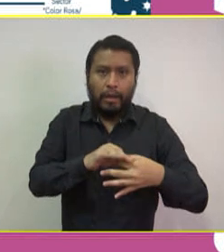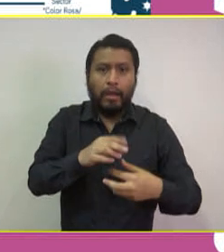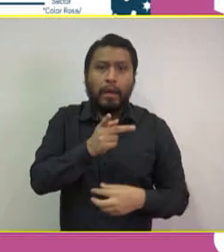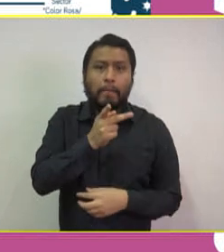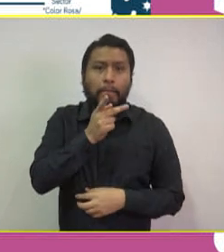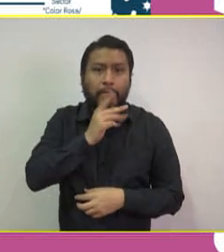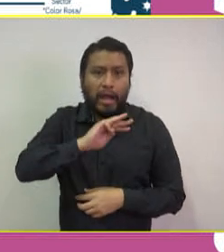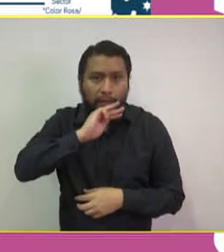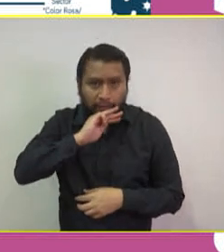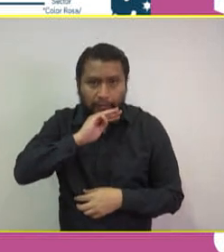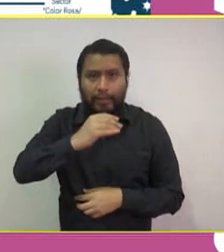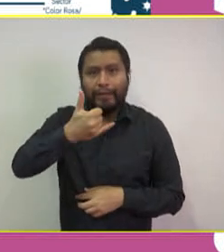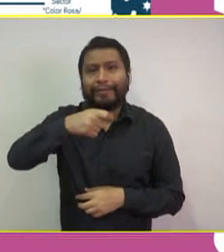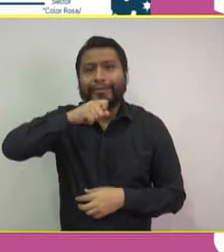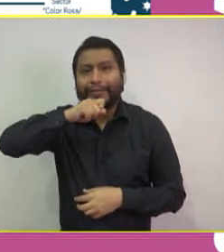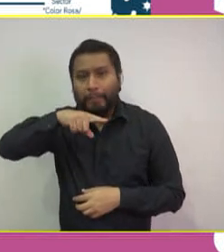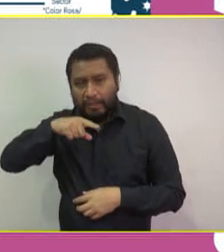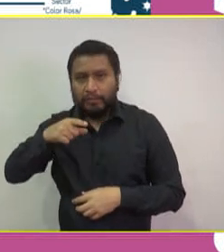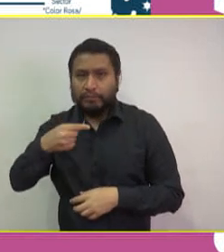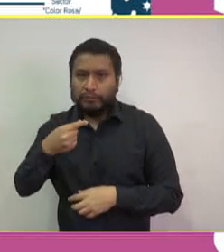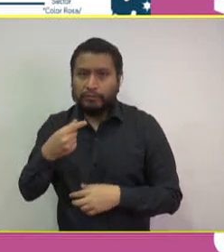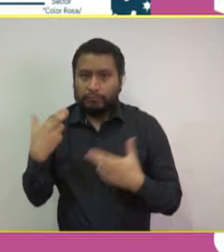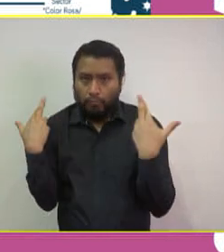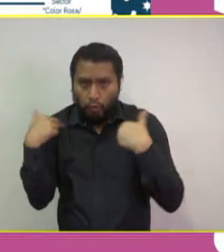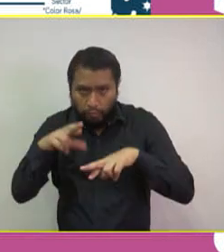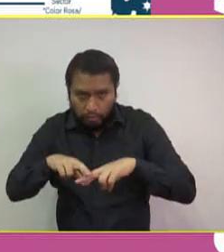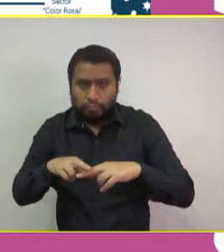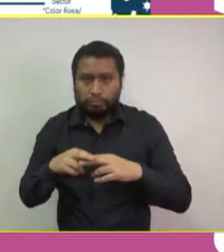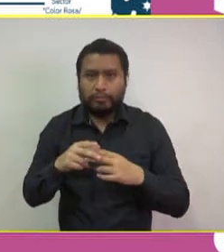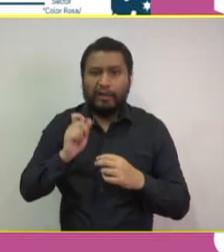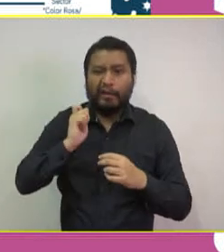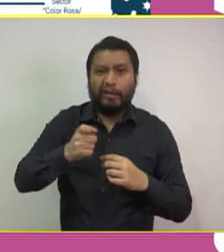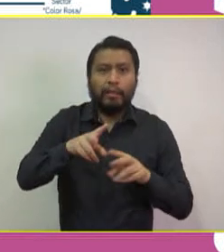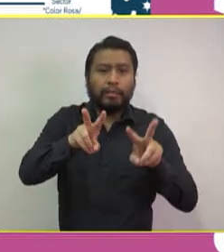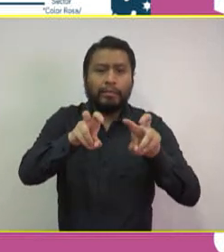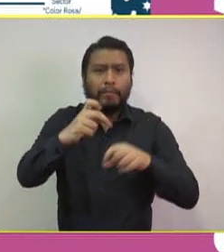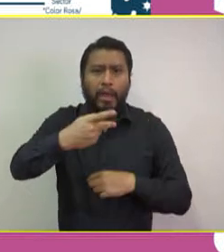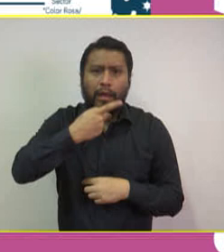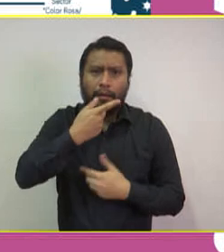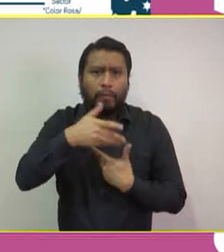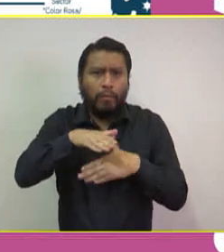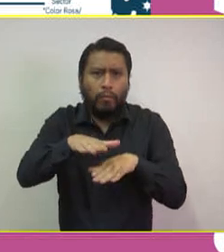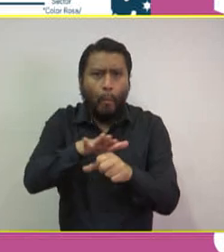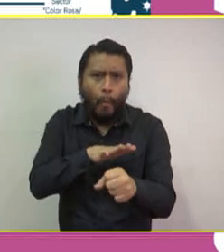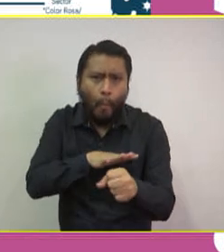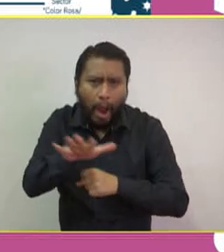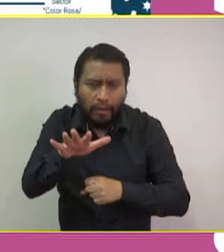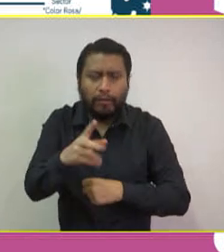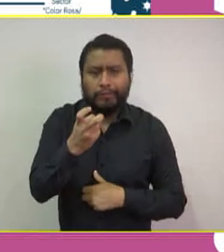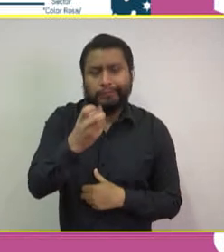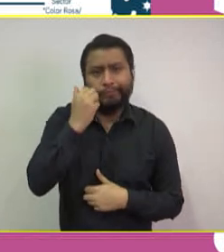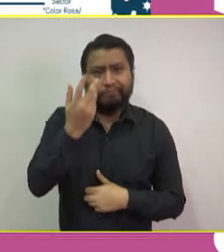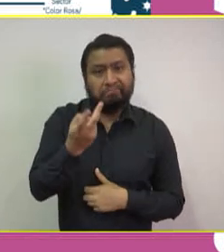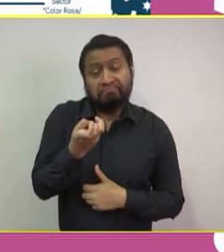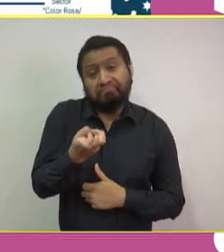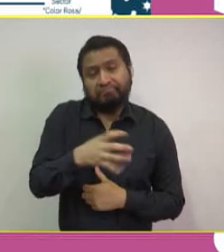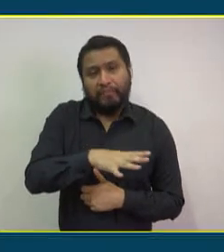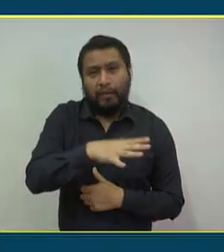pudieran interactuar juntos y conocer juntos el tema del que se está hablando. Y a grandes rasgos este es el